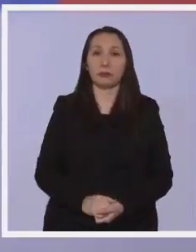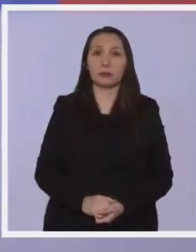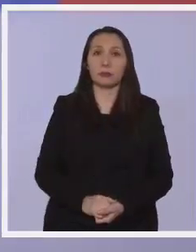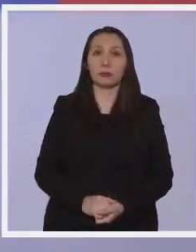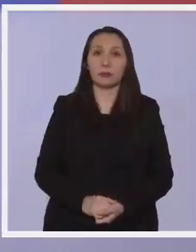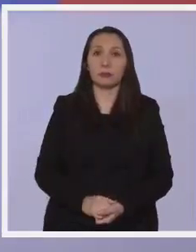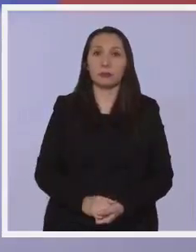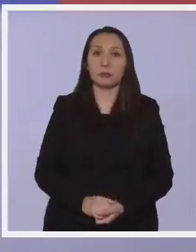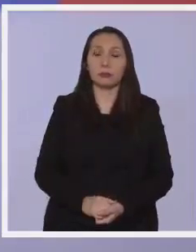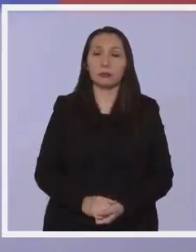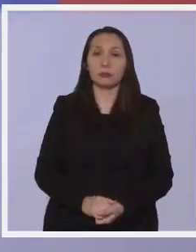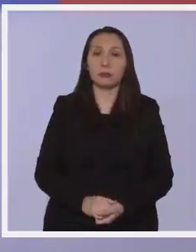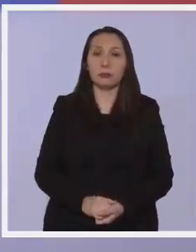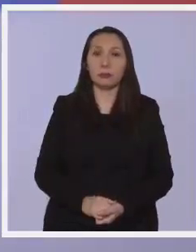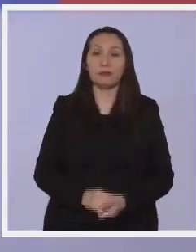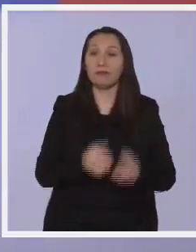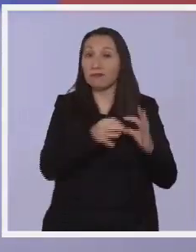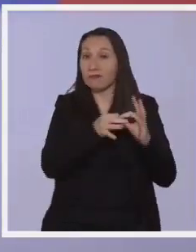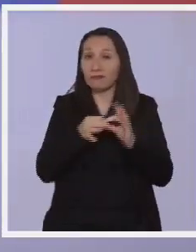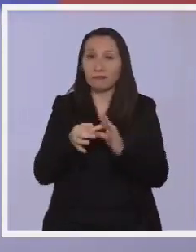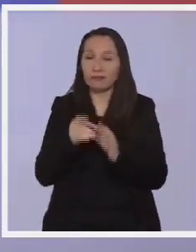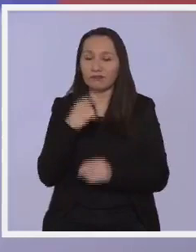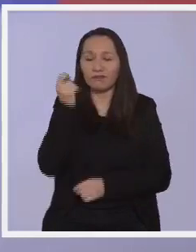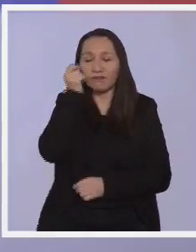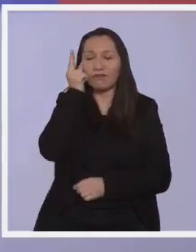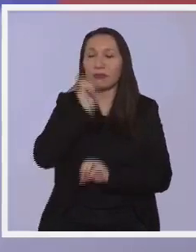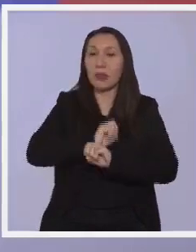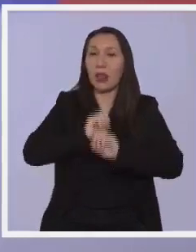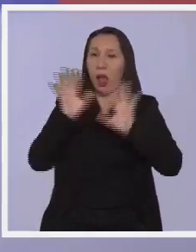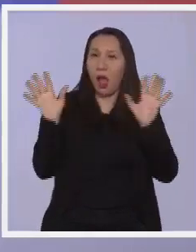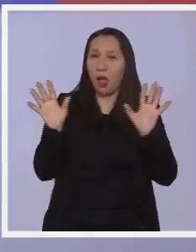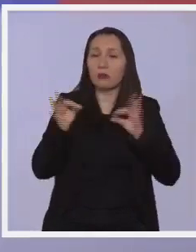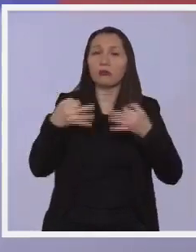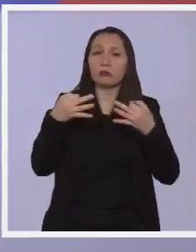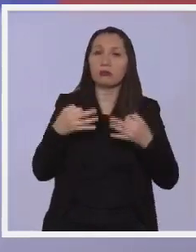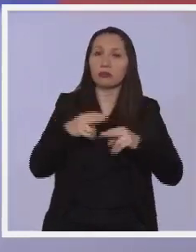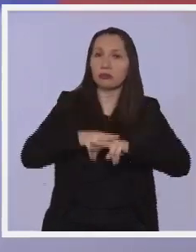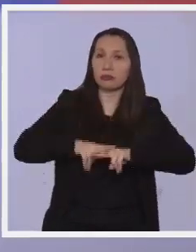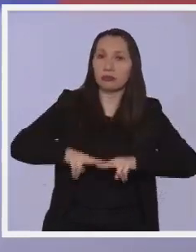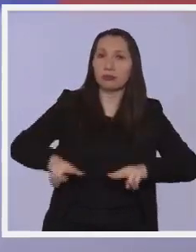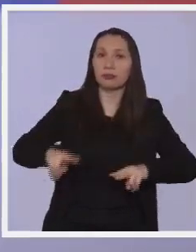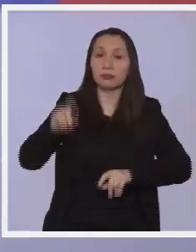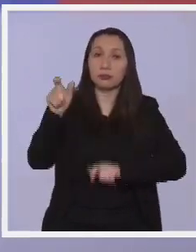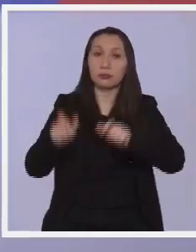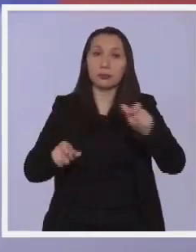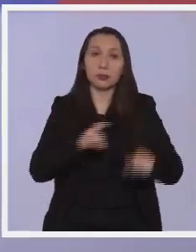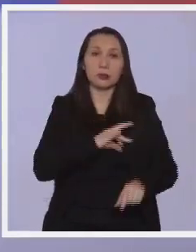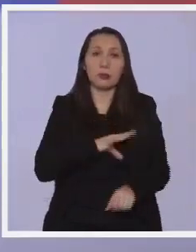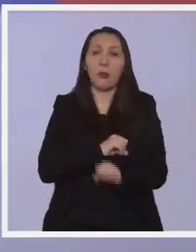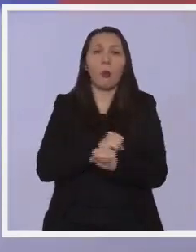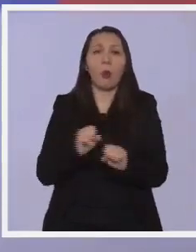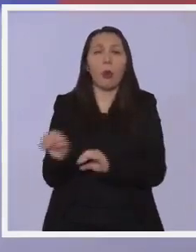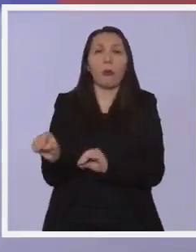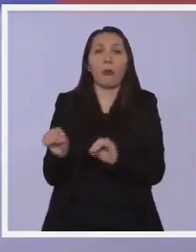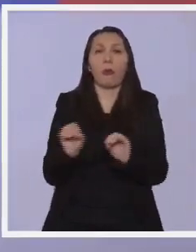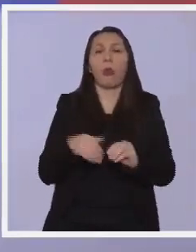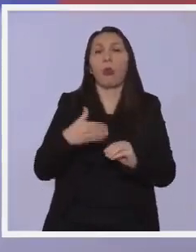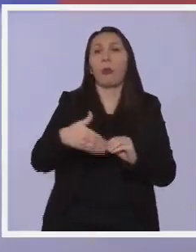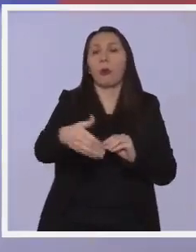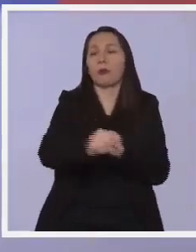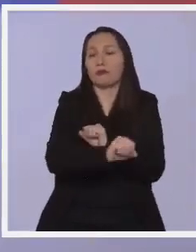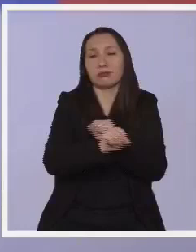Porque tenemos absolutamente claro que la tranquilidad y seguridad de nuestros compatriotas no puede esperar y